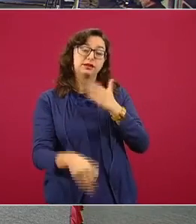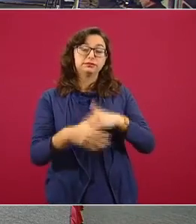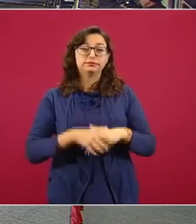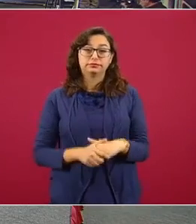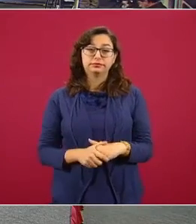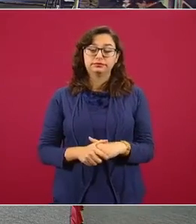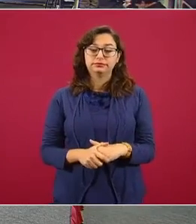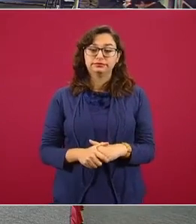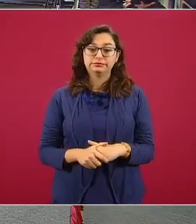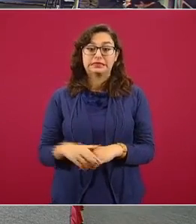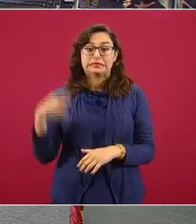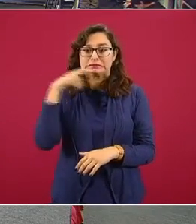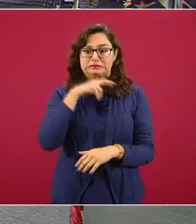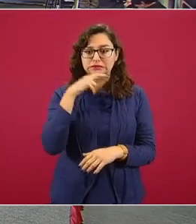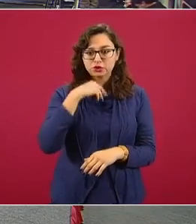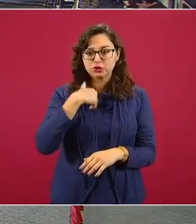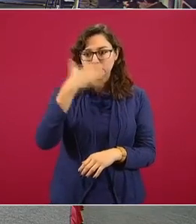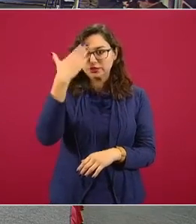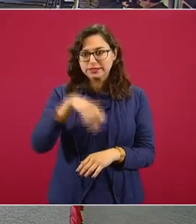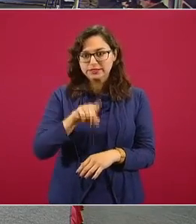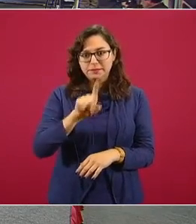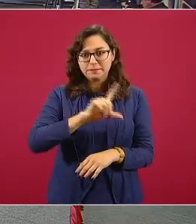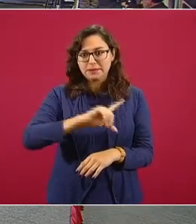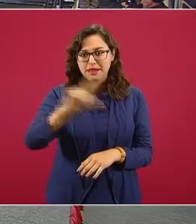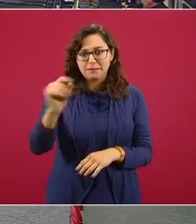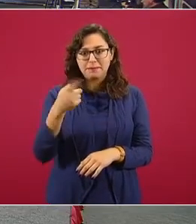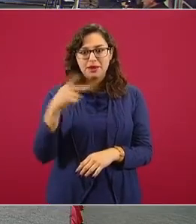presidente. Rápido, porque sé que se tiene que ir, son tres